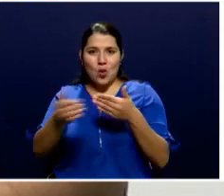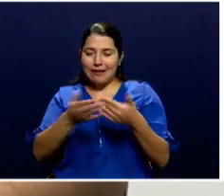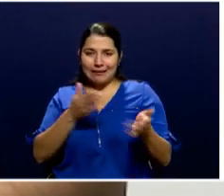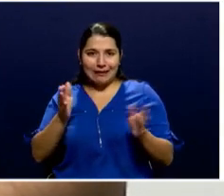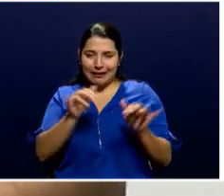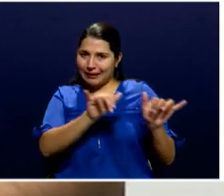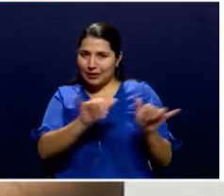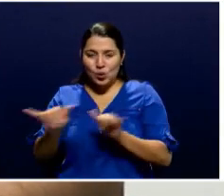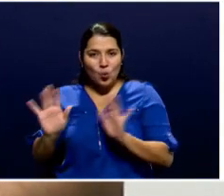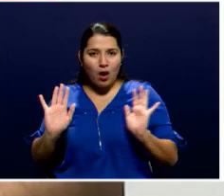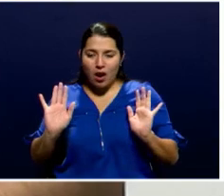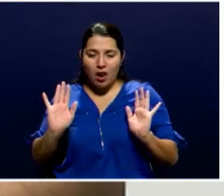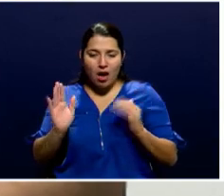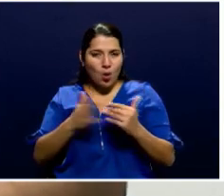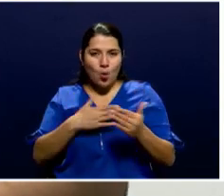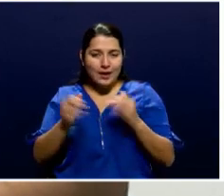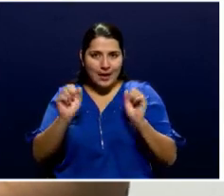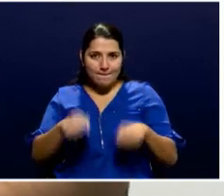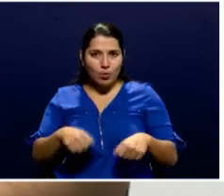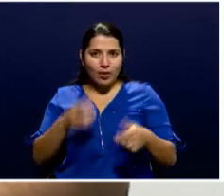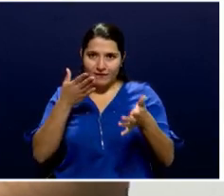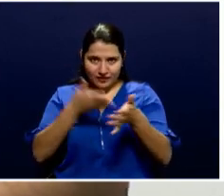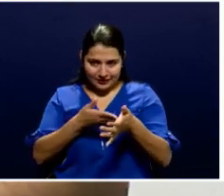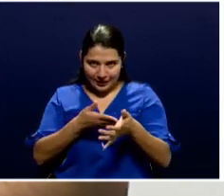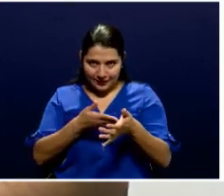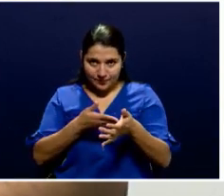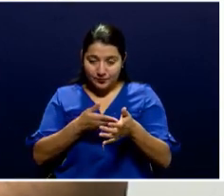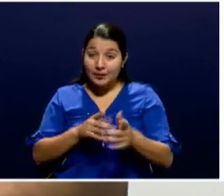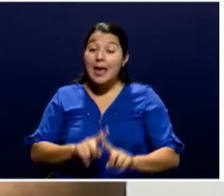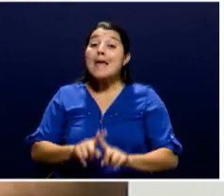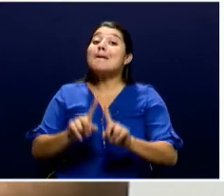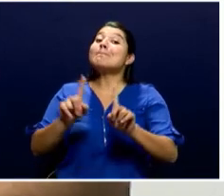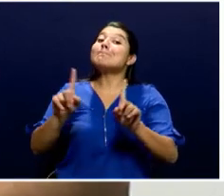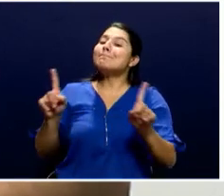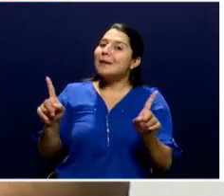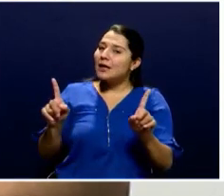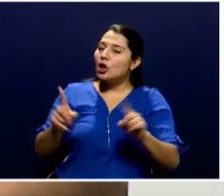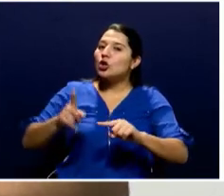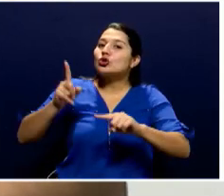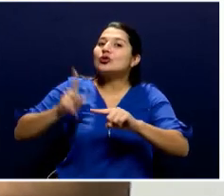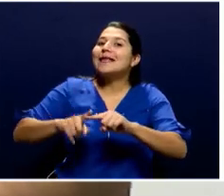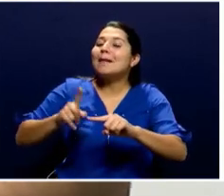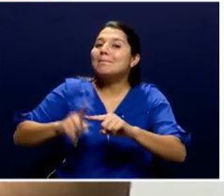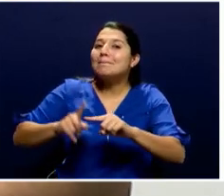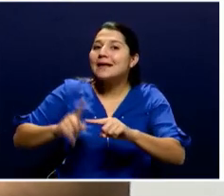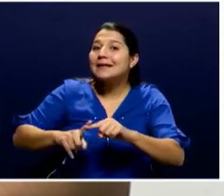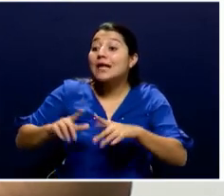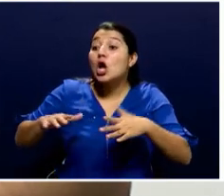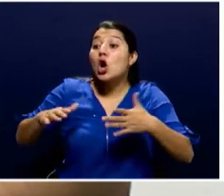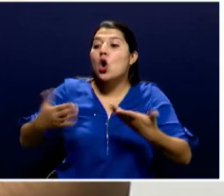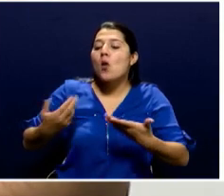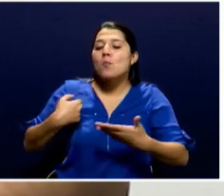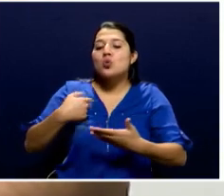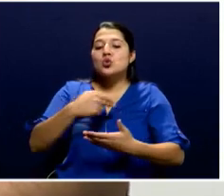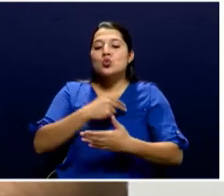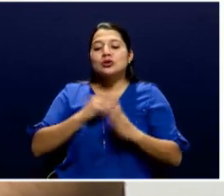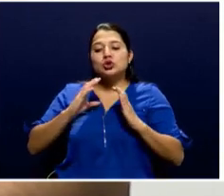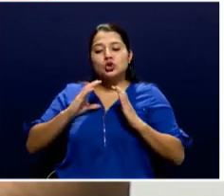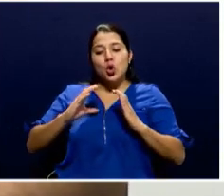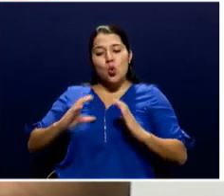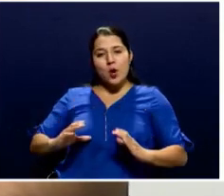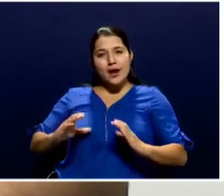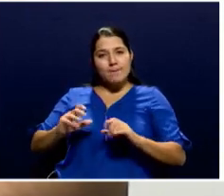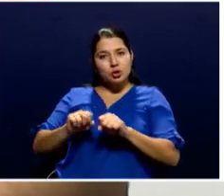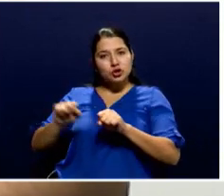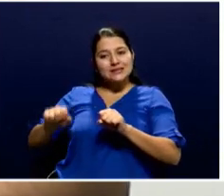La forma en la que nos vamos a defender y la interacción de nuestro cuerpo con este virus va a ser la